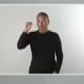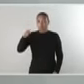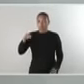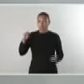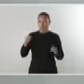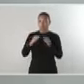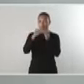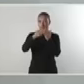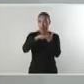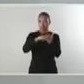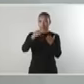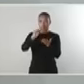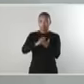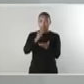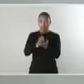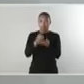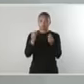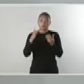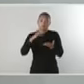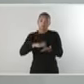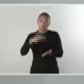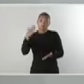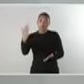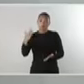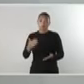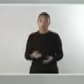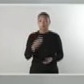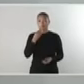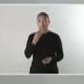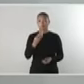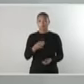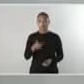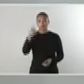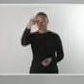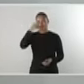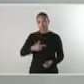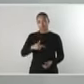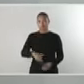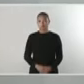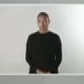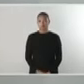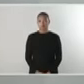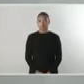electoral de Tamaulipas Muchas gracias y muy buenas noches